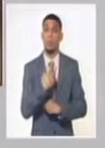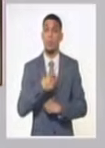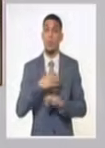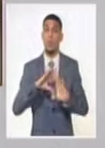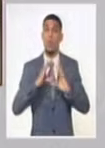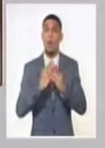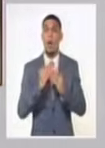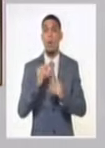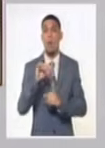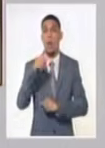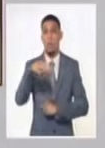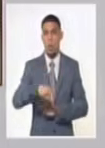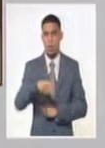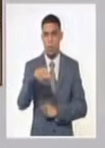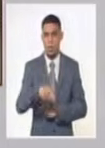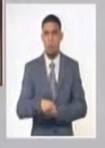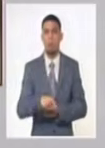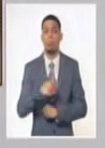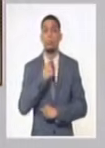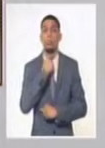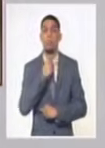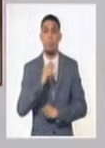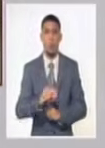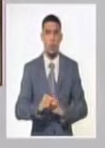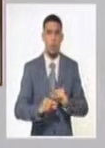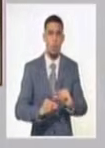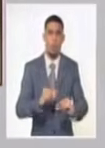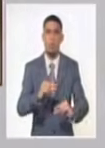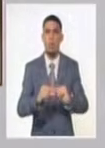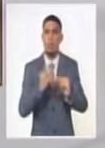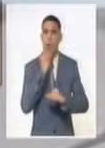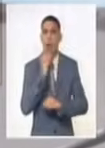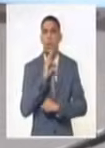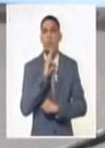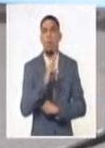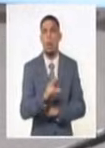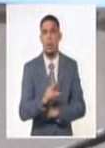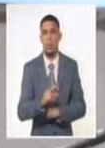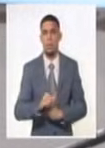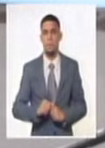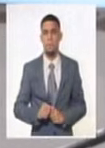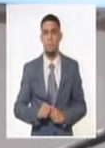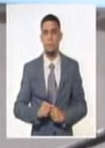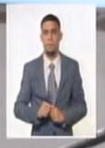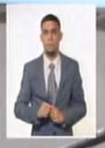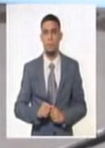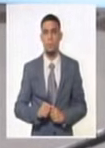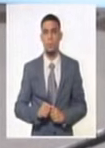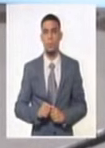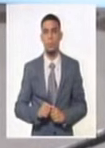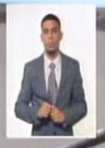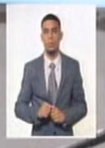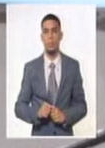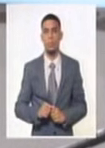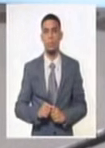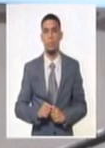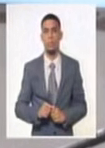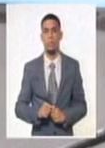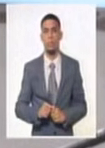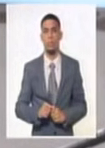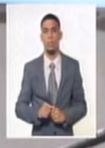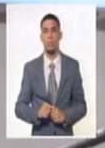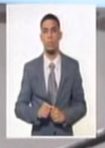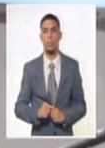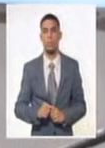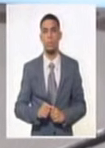necesaria para que en la medida de las posibilidades también sea una respuesta en el caso que sea posible. Y